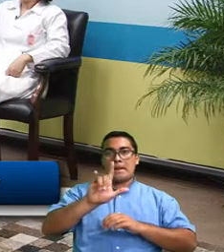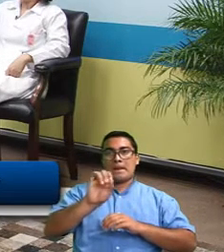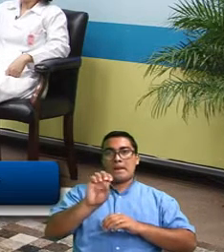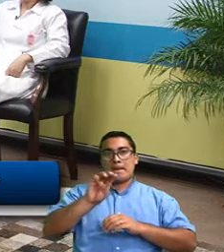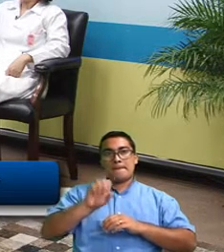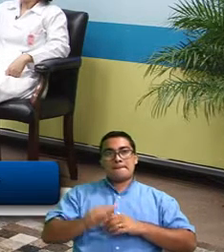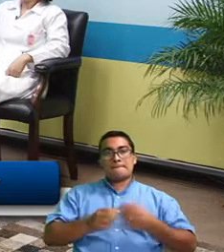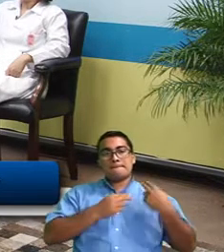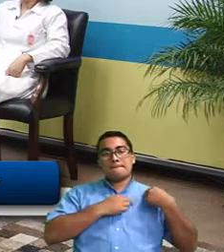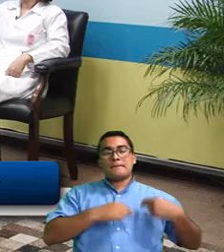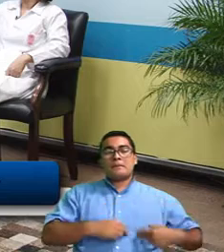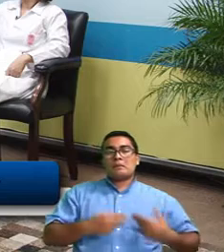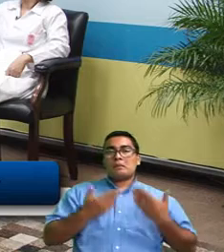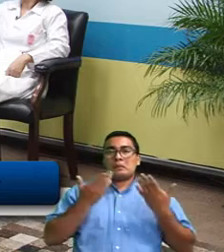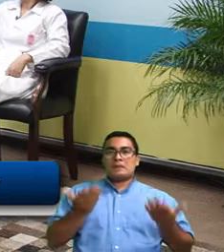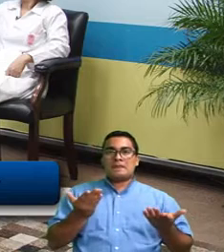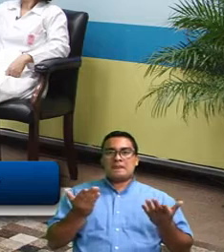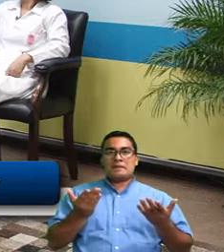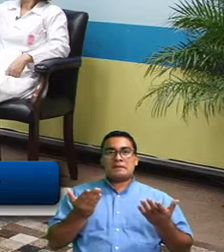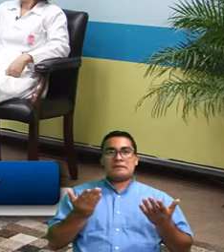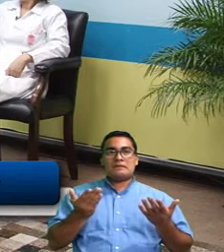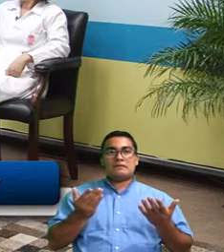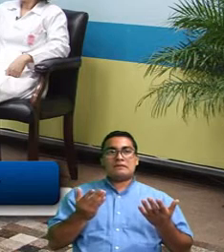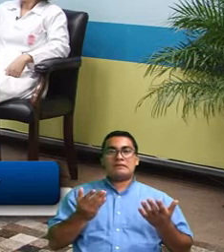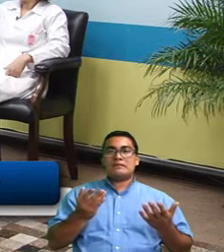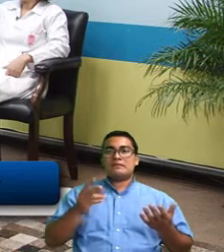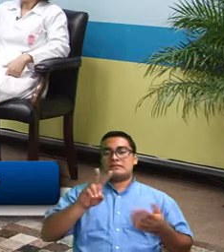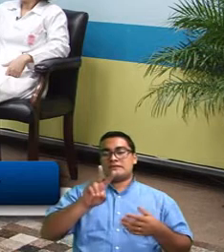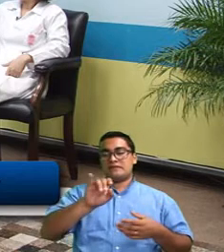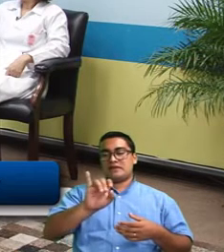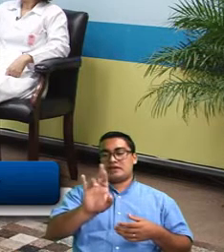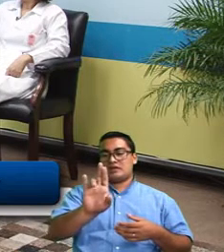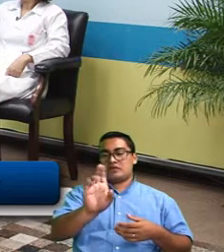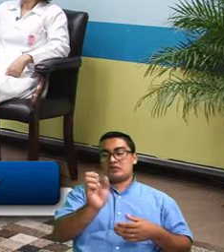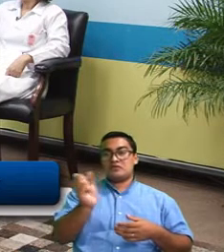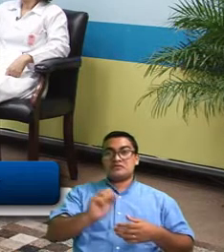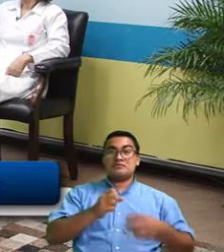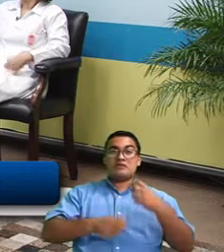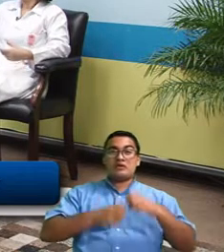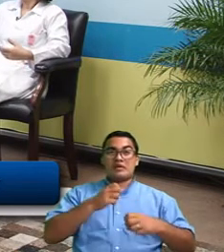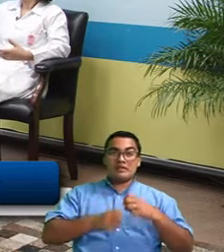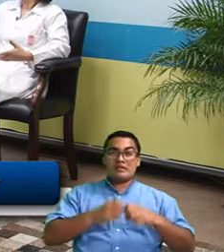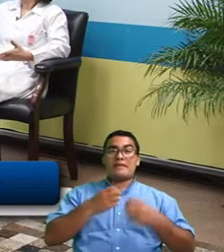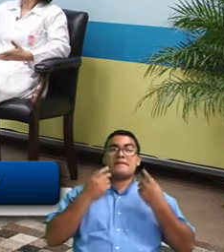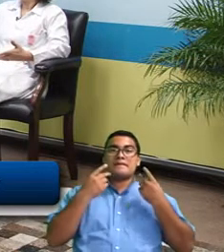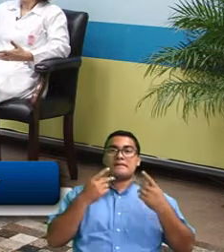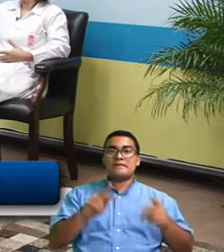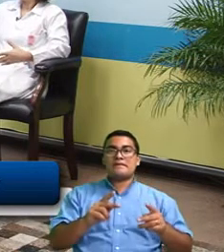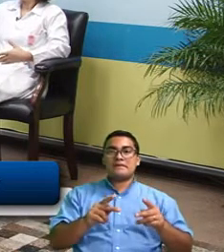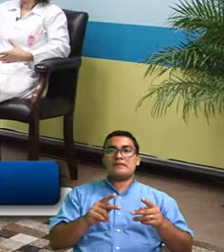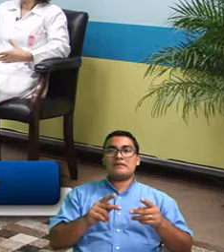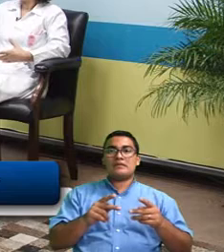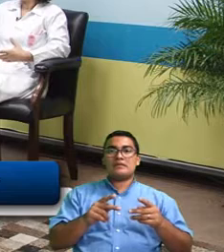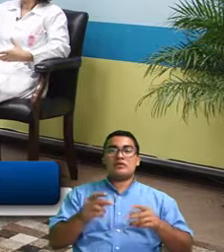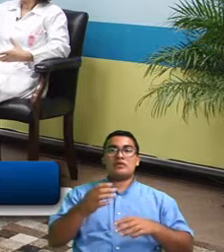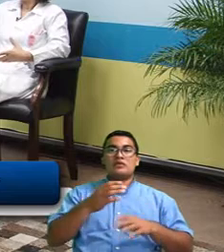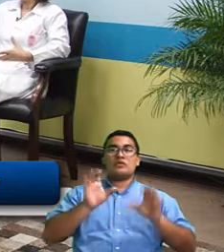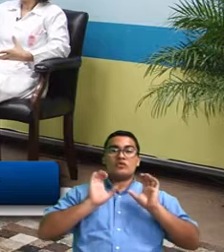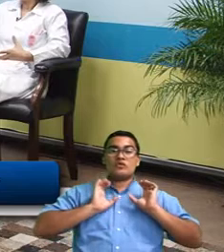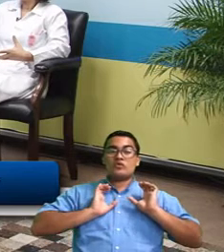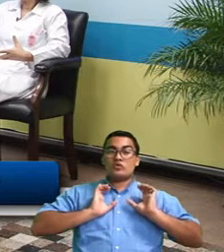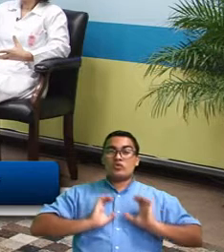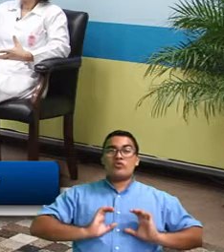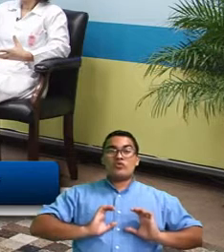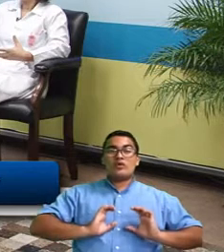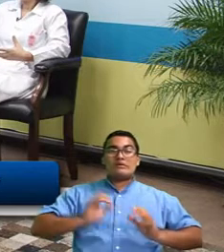Entonces, generalmente este virus no causa mayor afectación, pero cuando hay una disminución en nuestro sistema de defensa, en